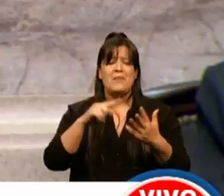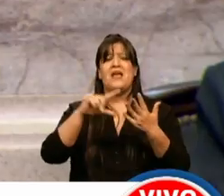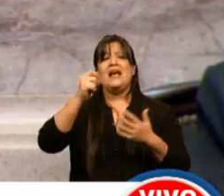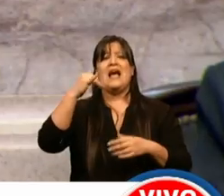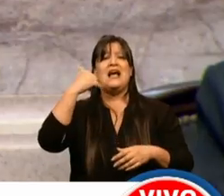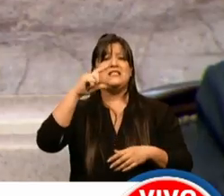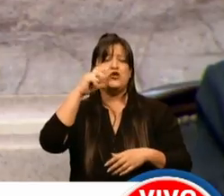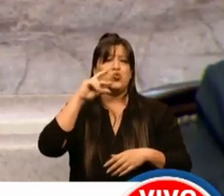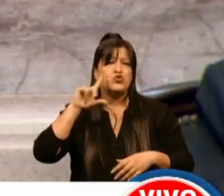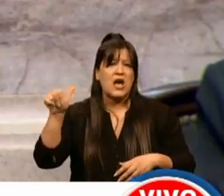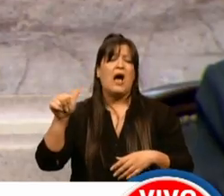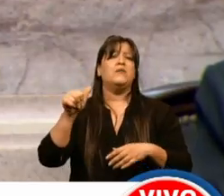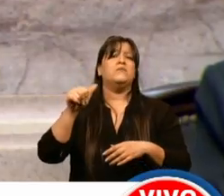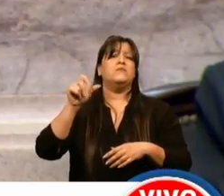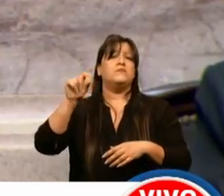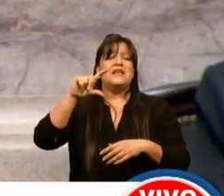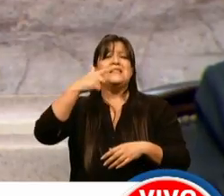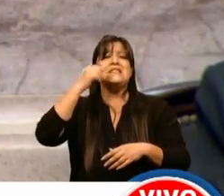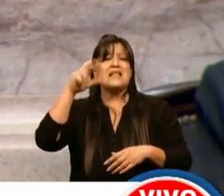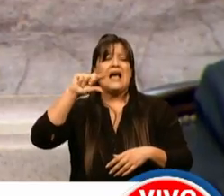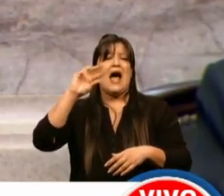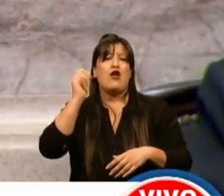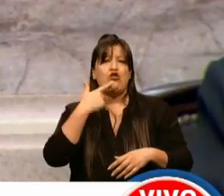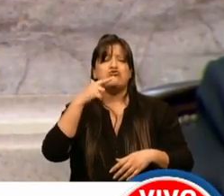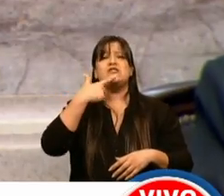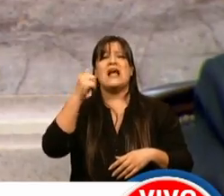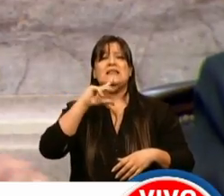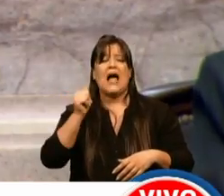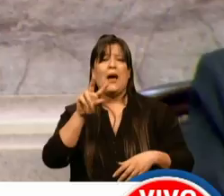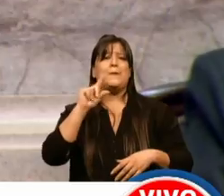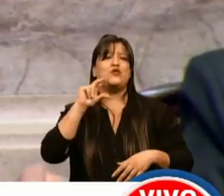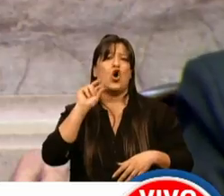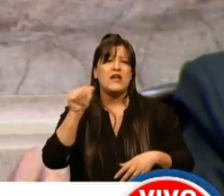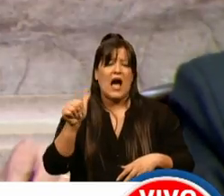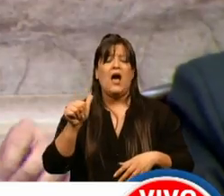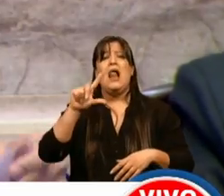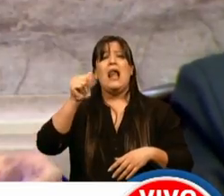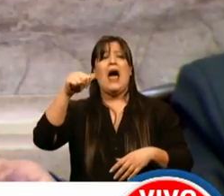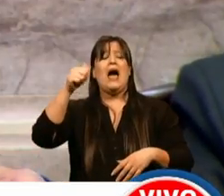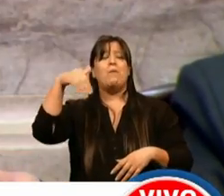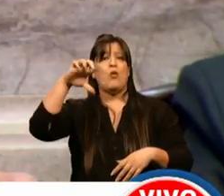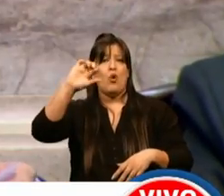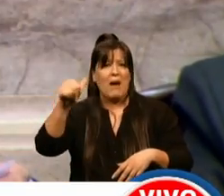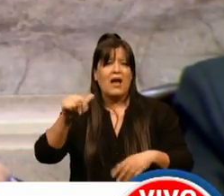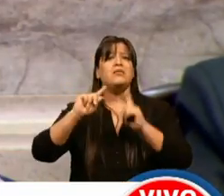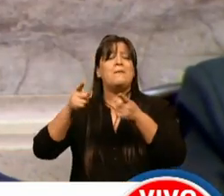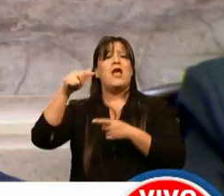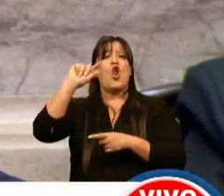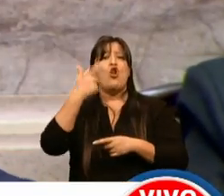rusia molinos rosario de lerma san carlos santa victoria la poma y los andes